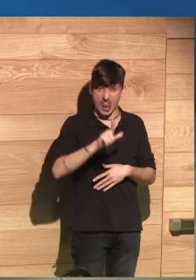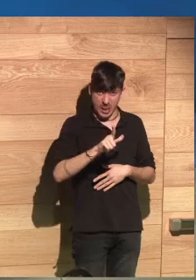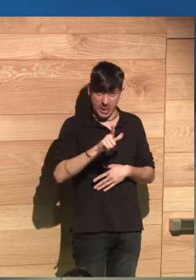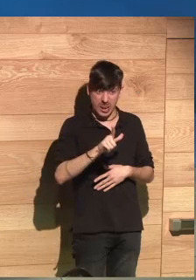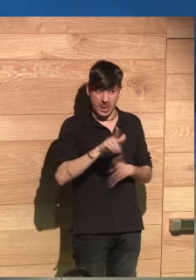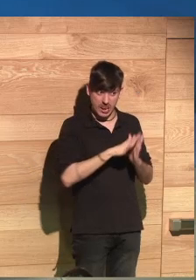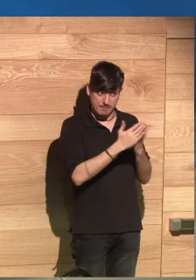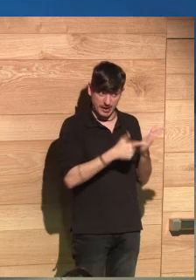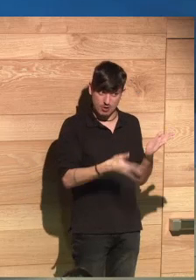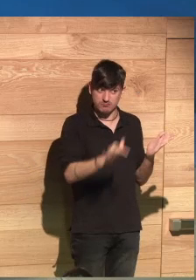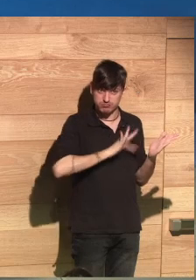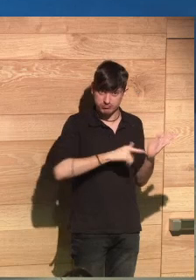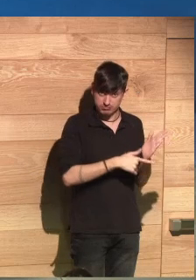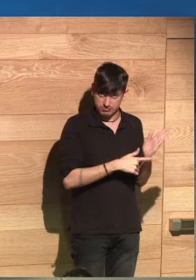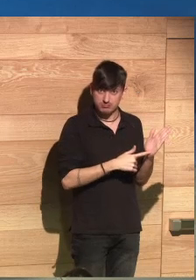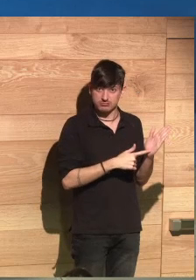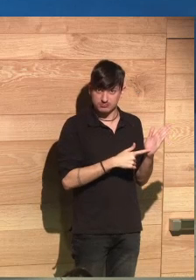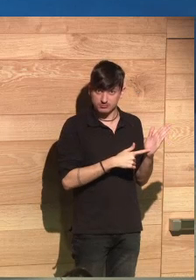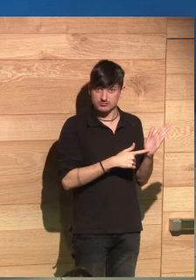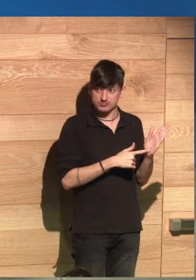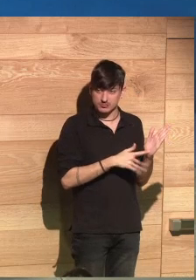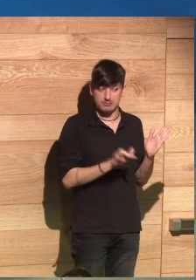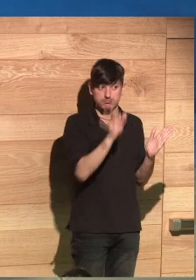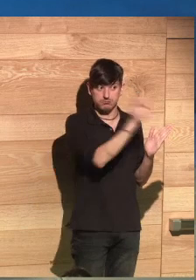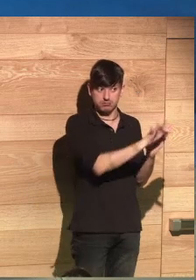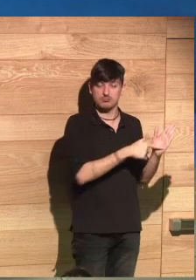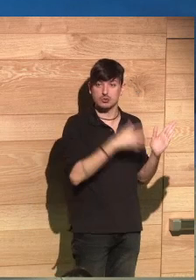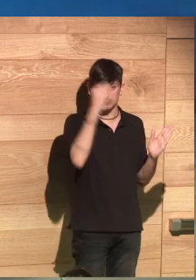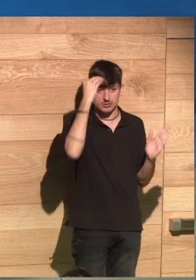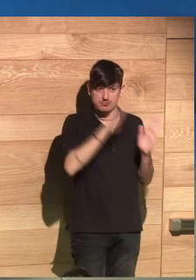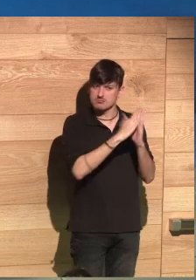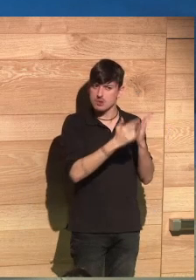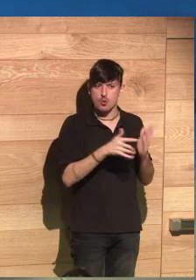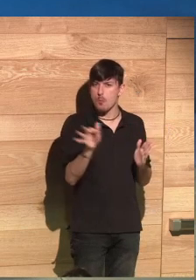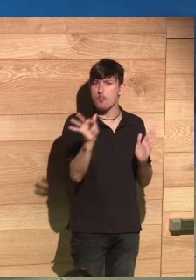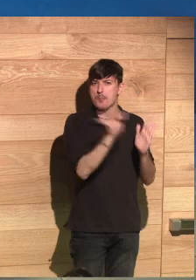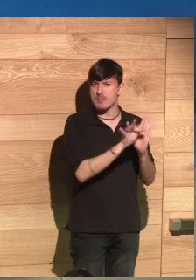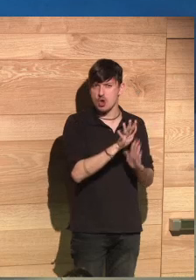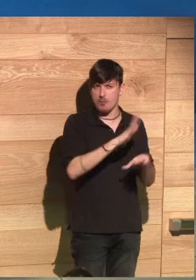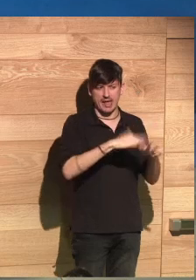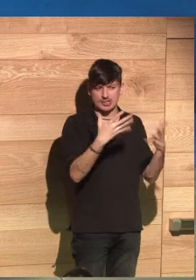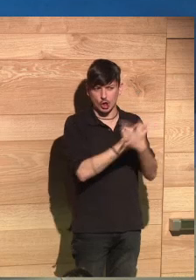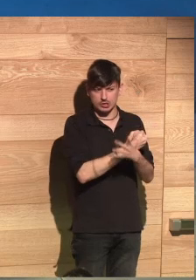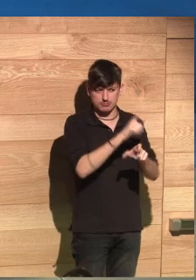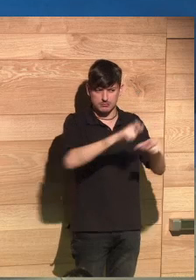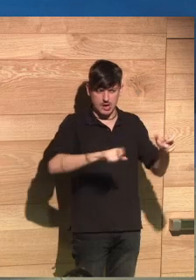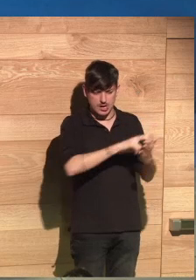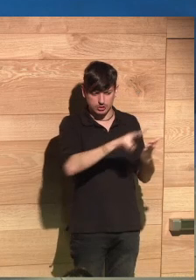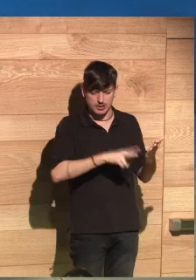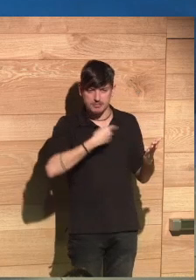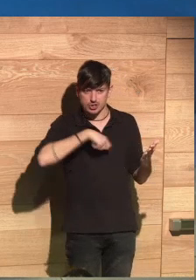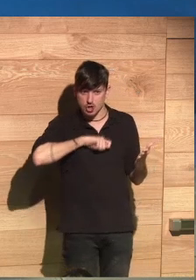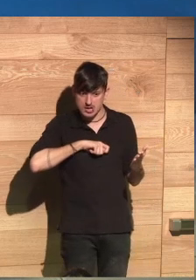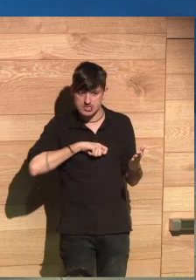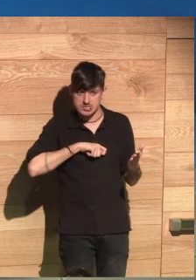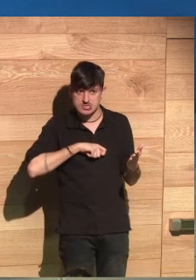valga la redundancia, y esta novela que creo que es un premio para todos los lectores españoles y en español y